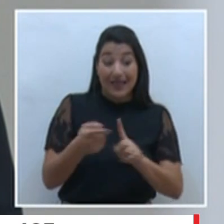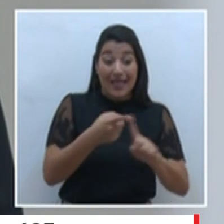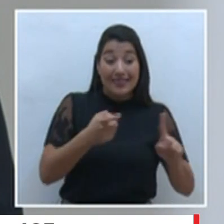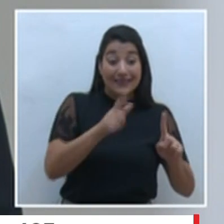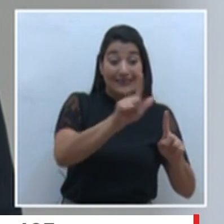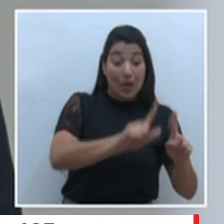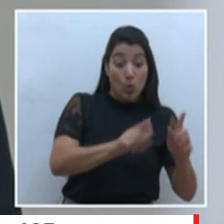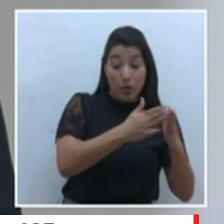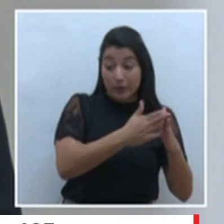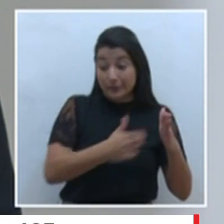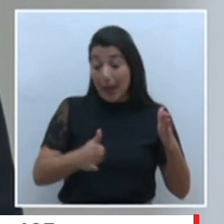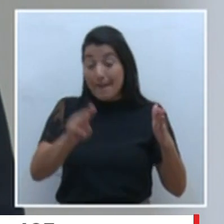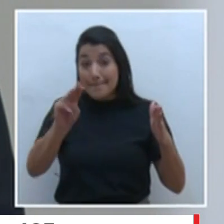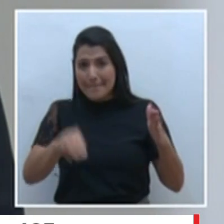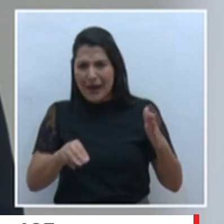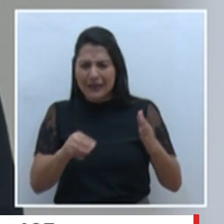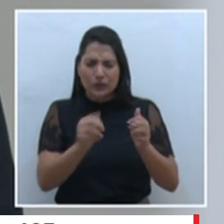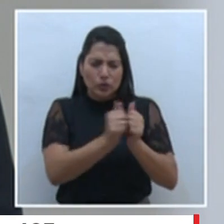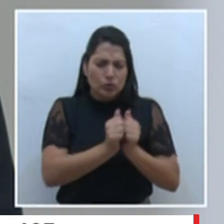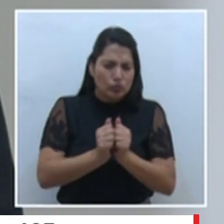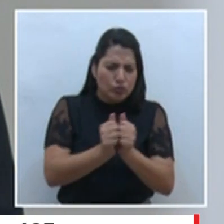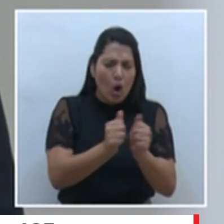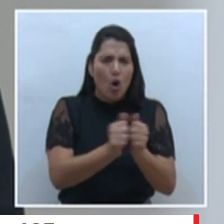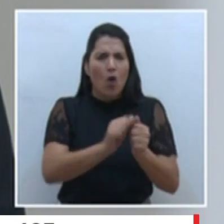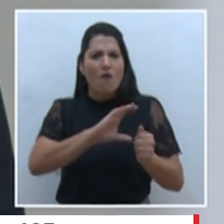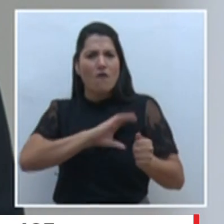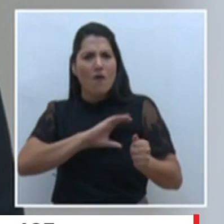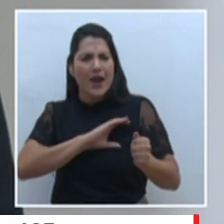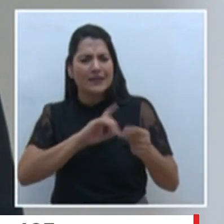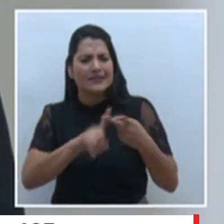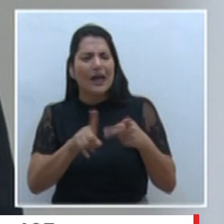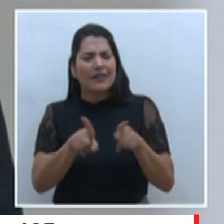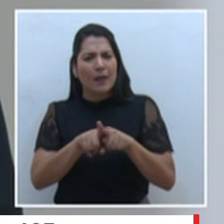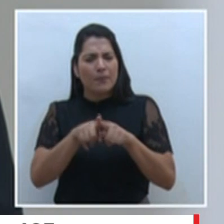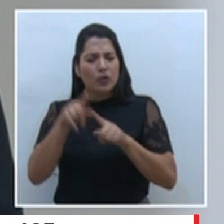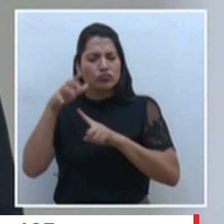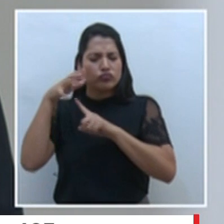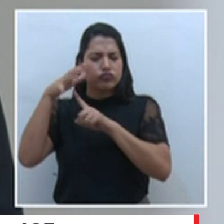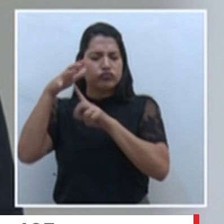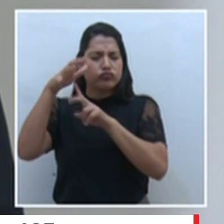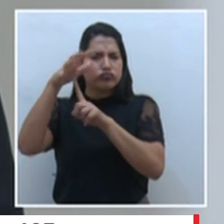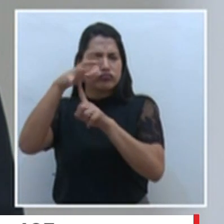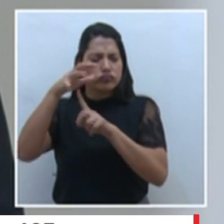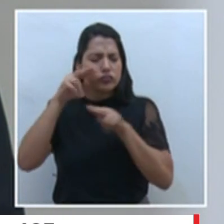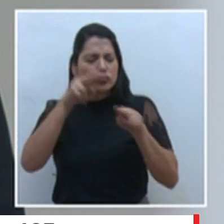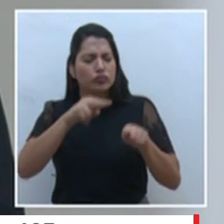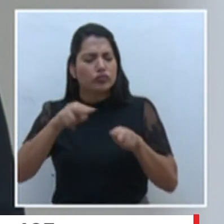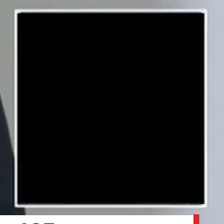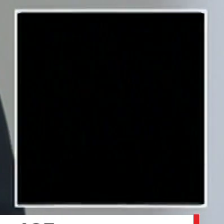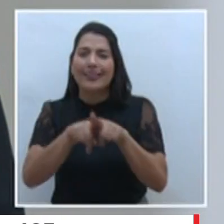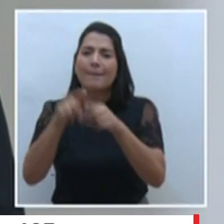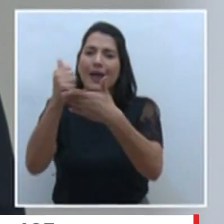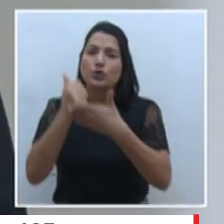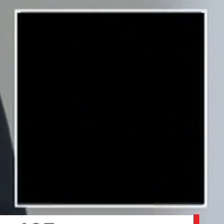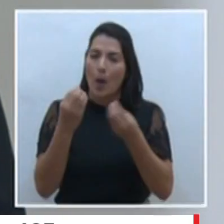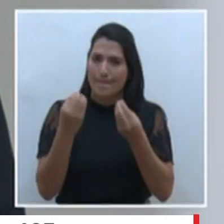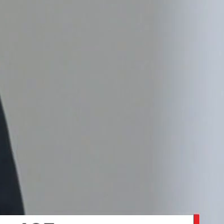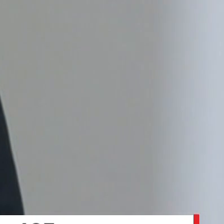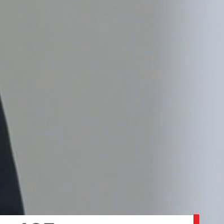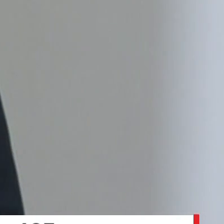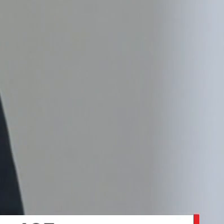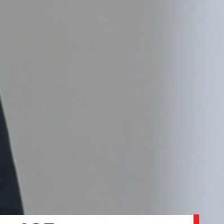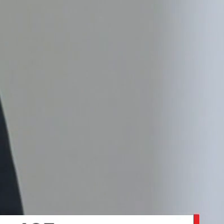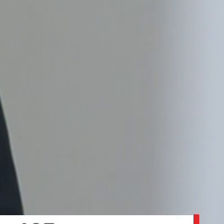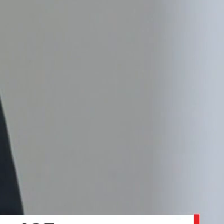en conjunto con la Fuerza Pública, Vigilancia Aérea, que nos apoyó muchísimo, para el traslado de un paciente neonatal desde Liberia